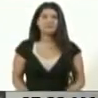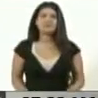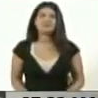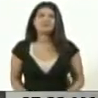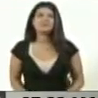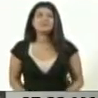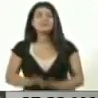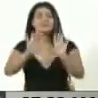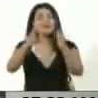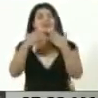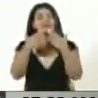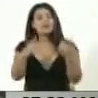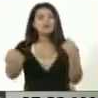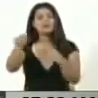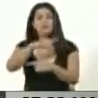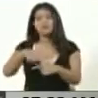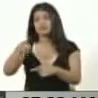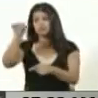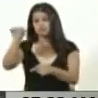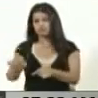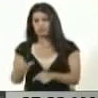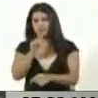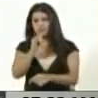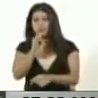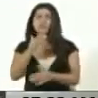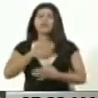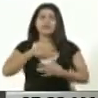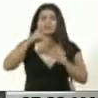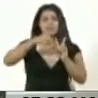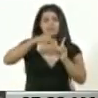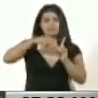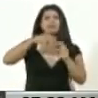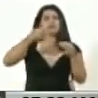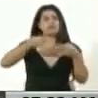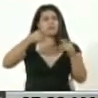Gracias, Tania, por haber dado esta información. Venezolana de Televisión seguro estará bien pendiente de lo que ocurra. Nosotros también.